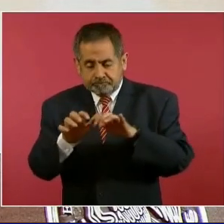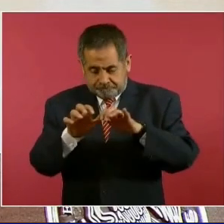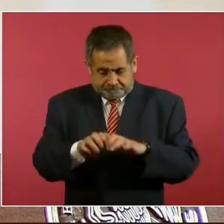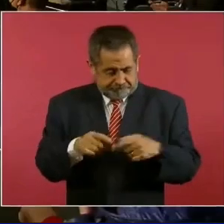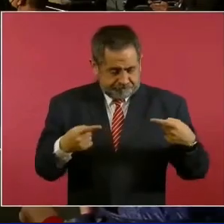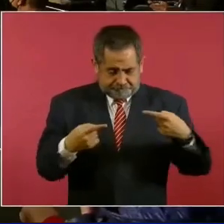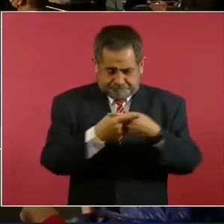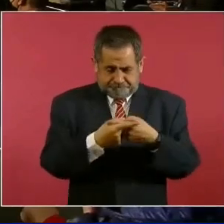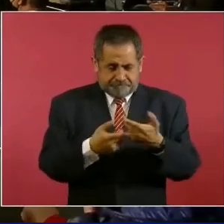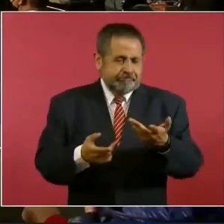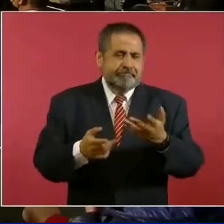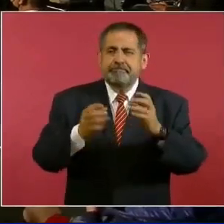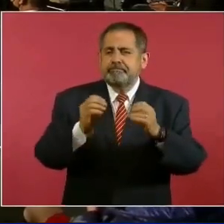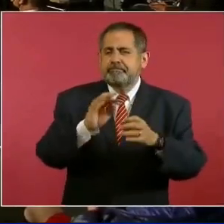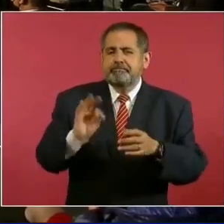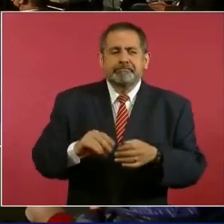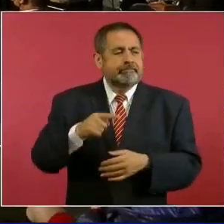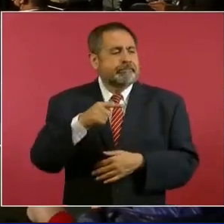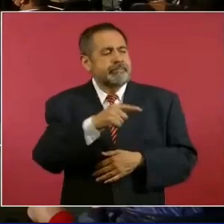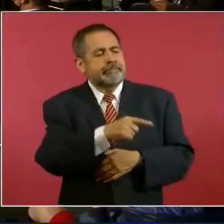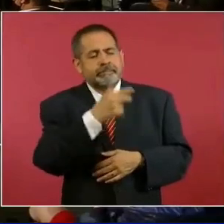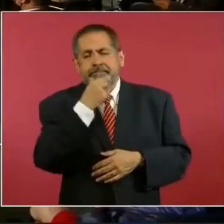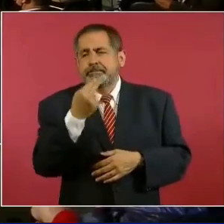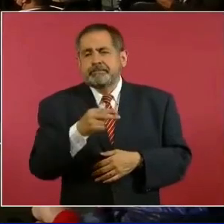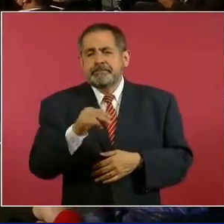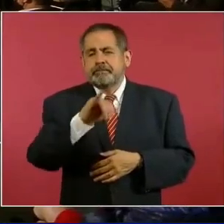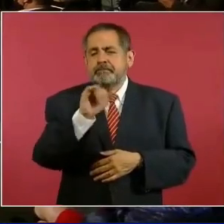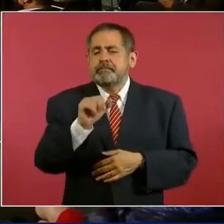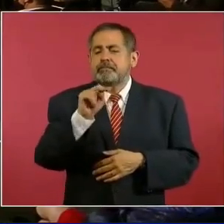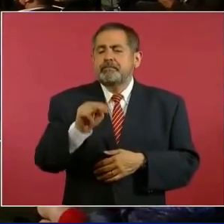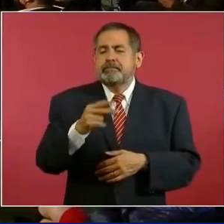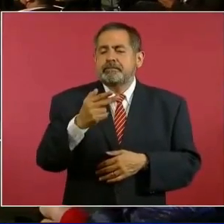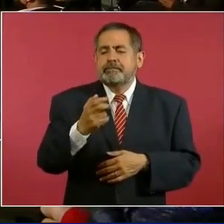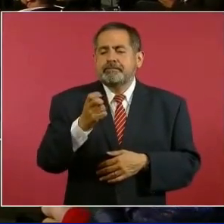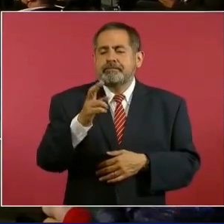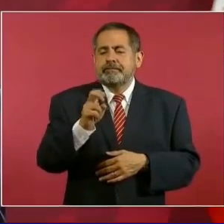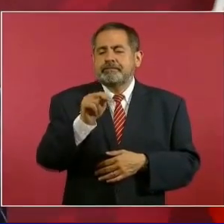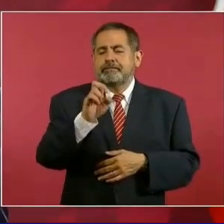O no se llama Juan Hernández